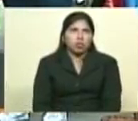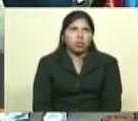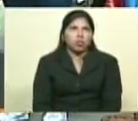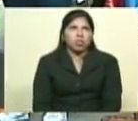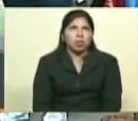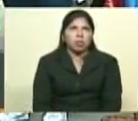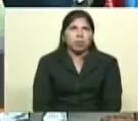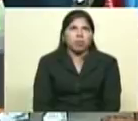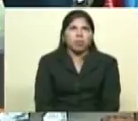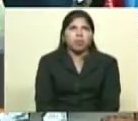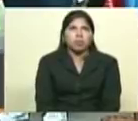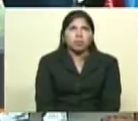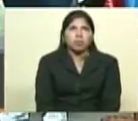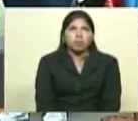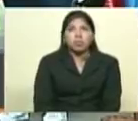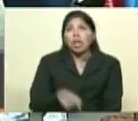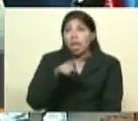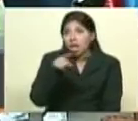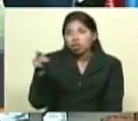¿verdad? Tienen derecho,